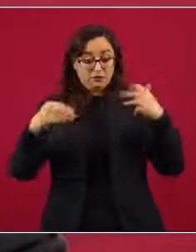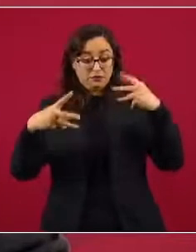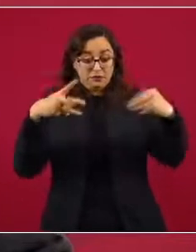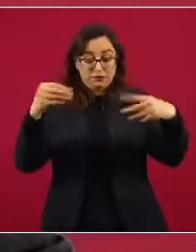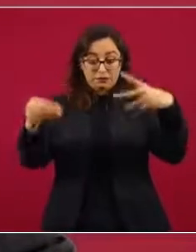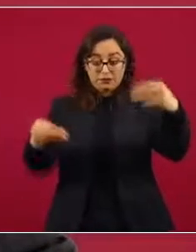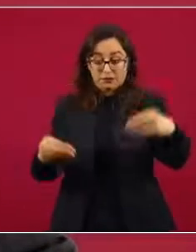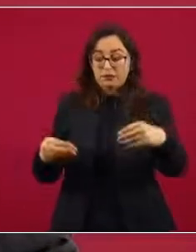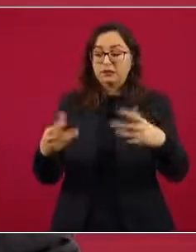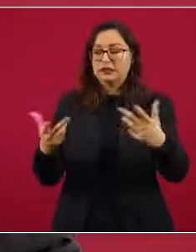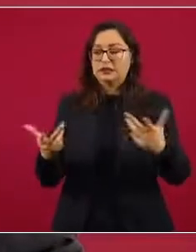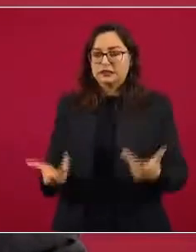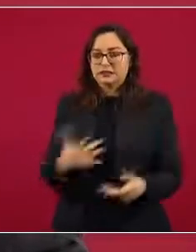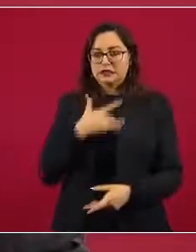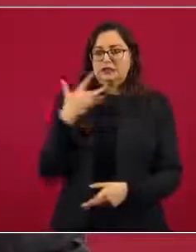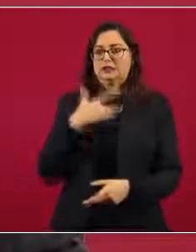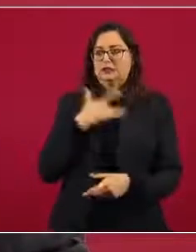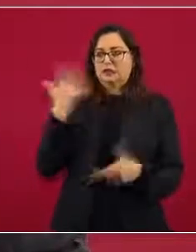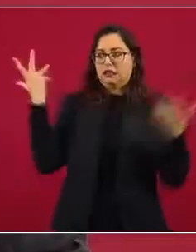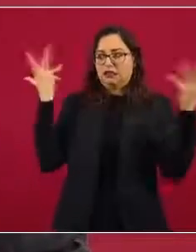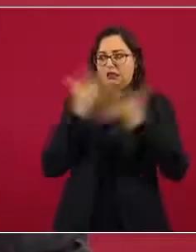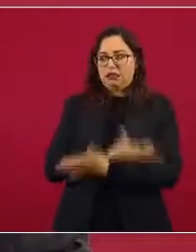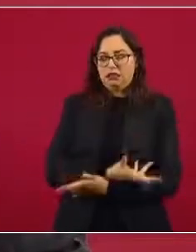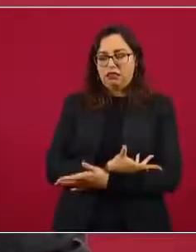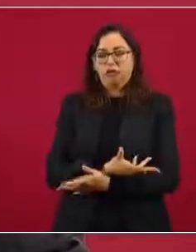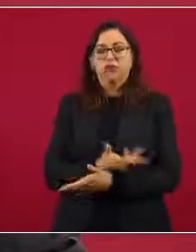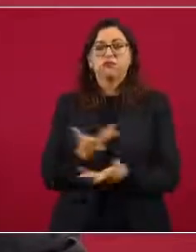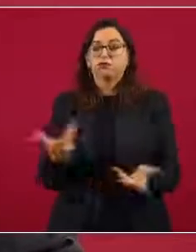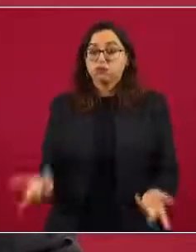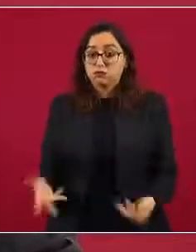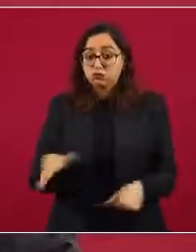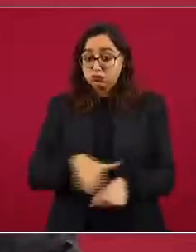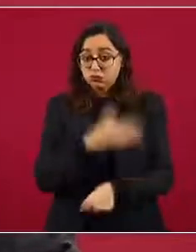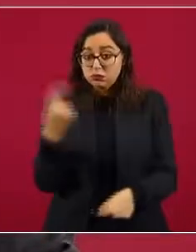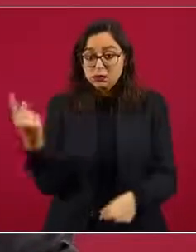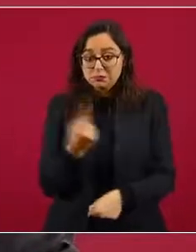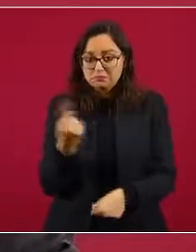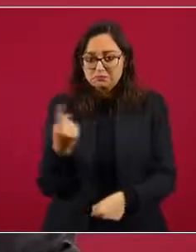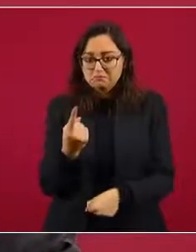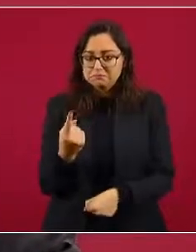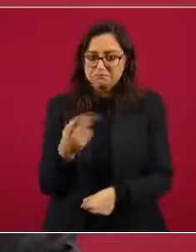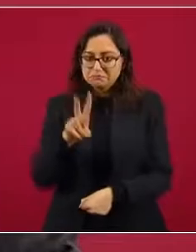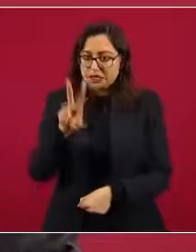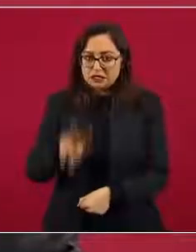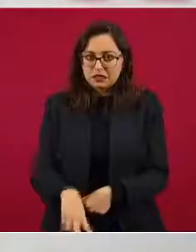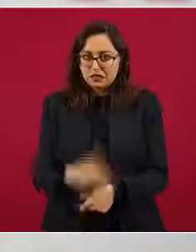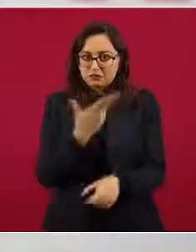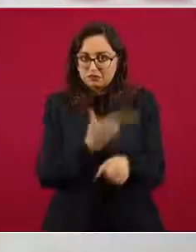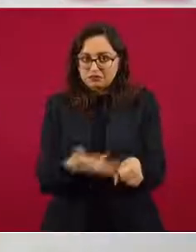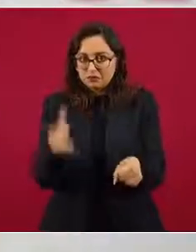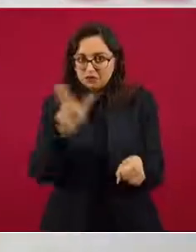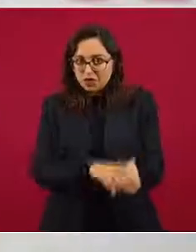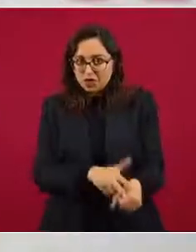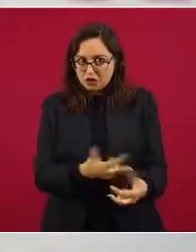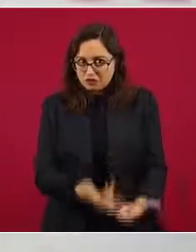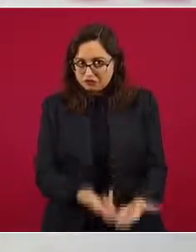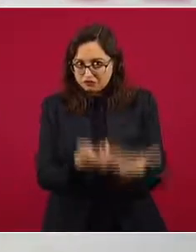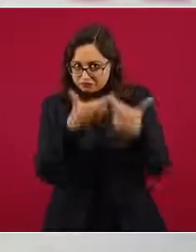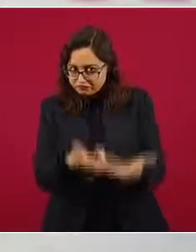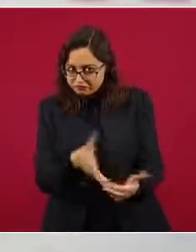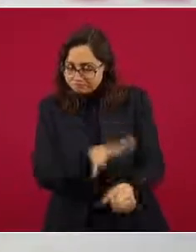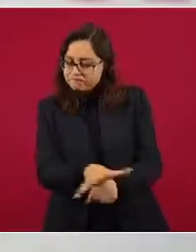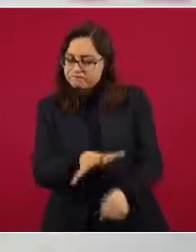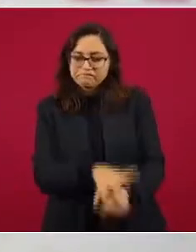no existía la capacidad instalada para atender la cantidad de personas que iban a estar enfermas, de acuerdo a